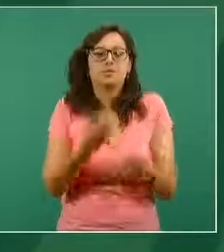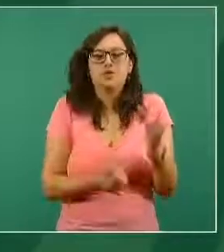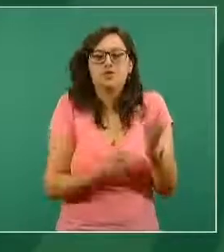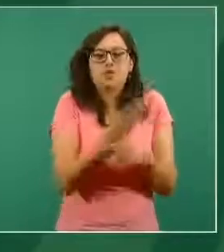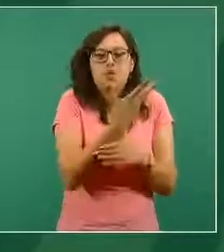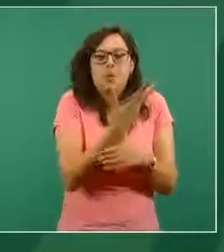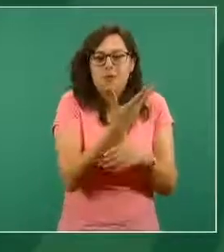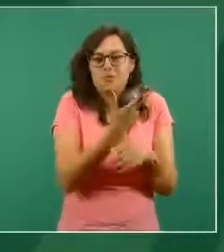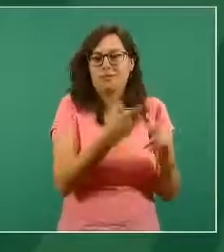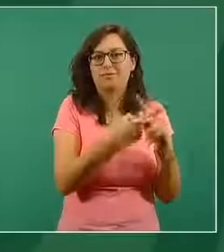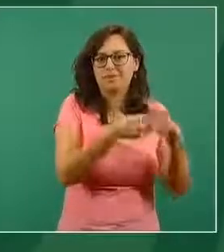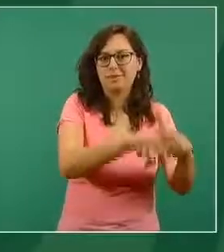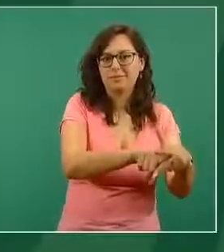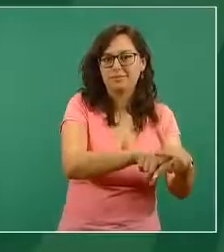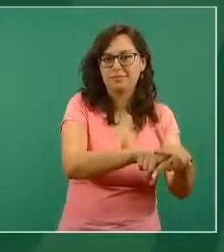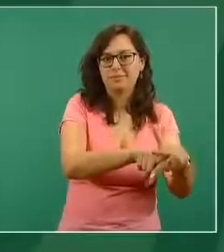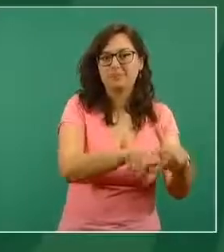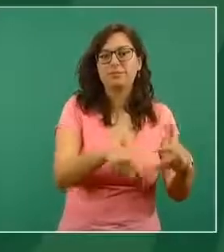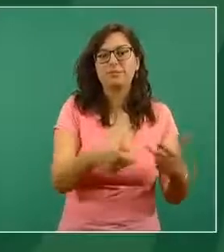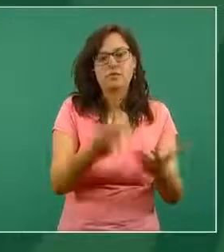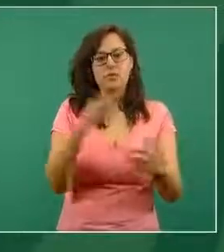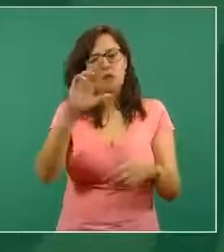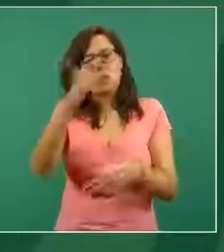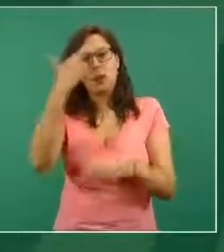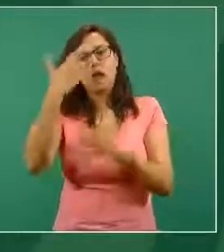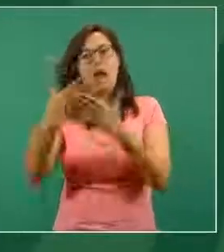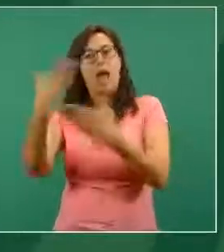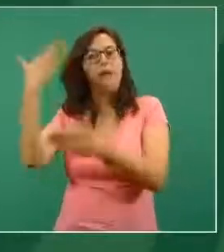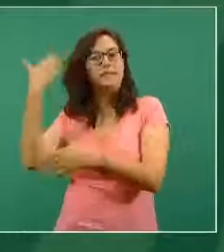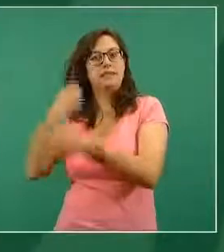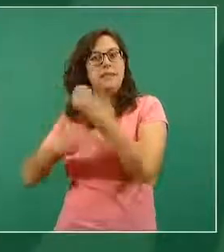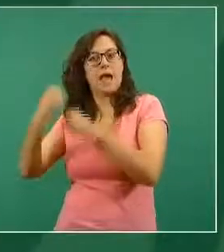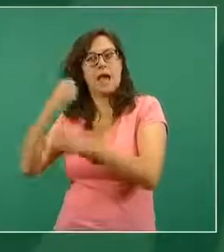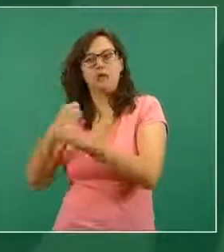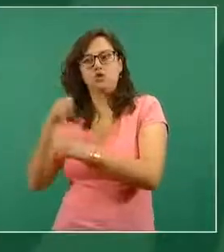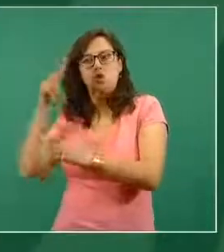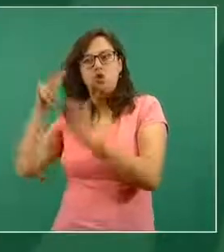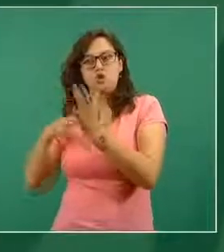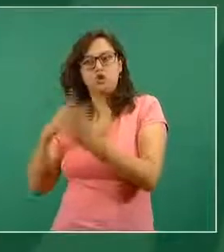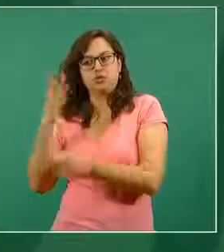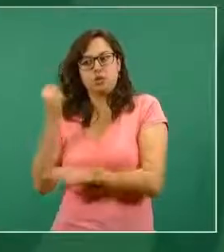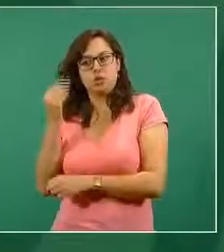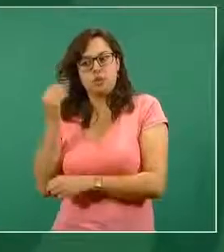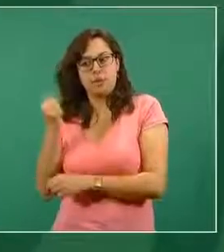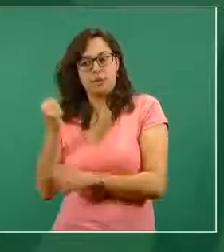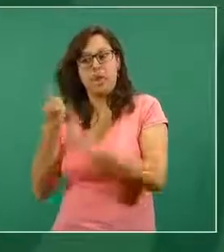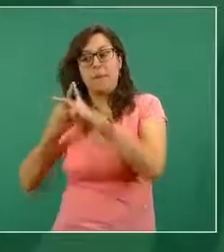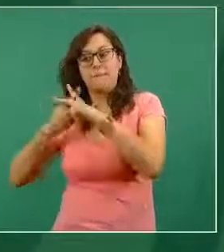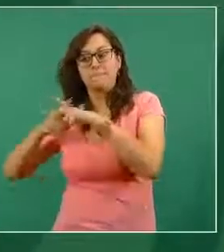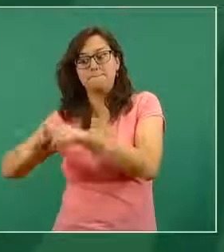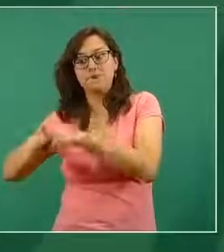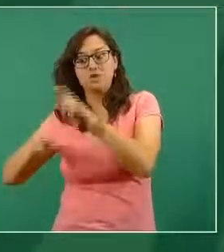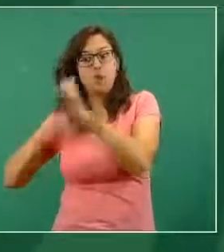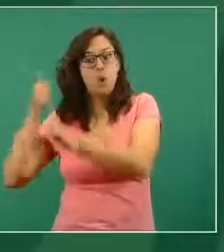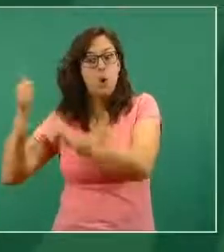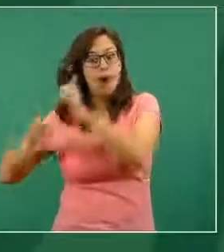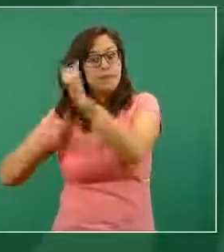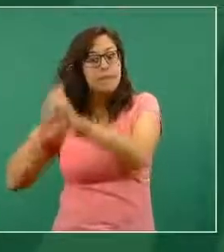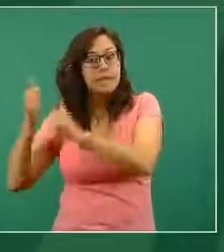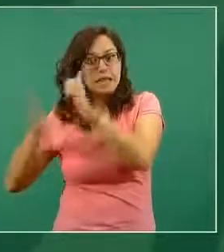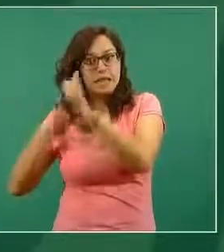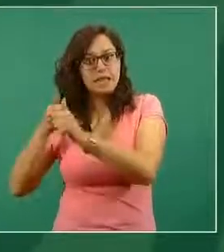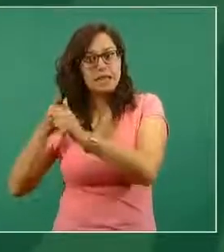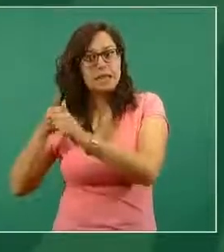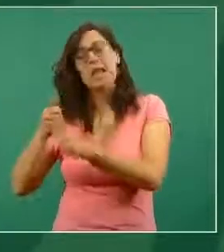una presentación de casos fuera de lo esperado, es decir, iniciamos en el mes de abril y todavía esta curva se